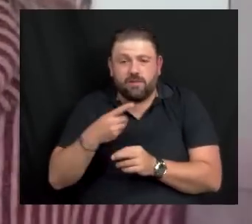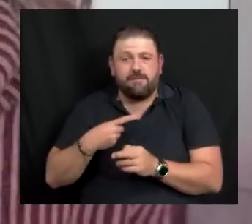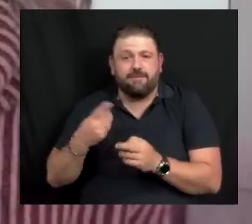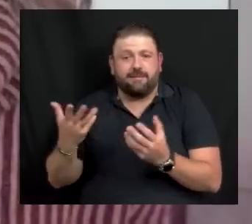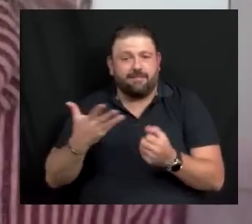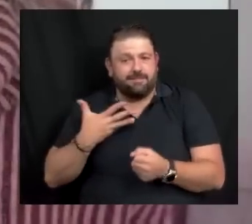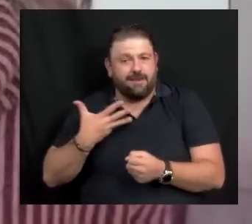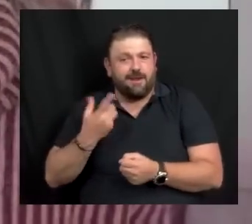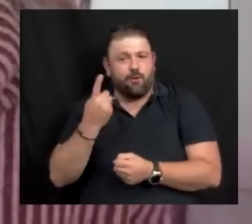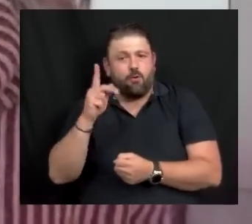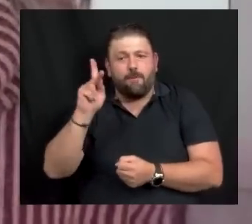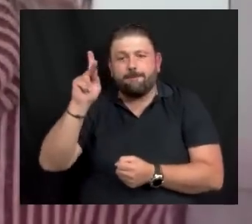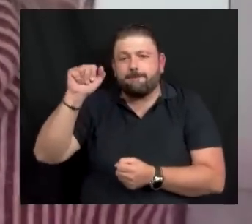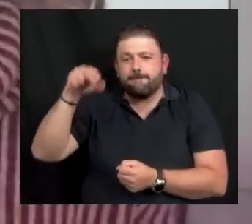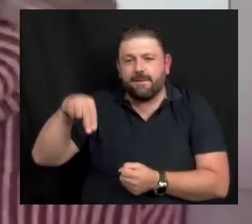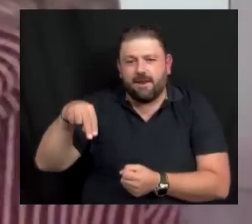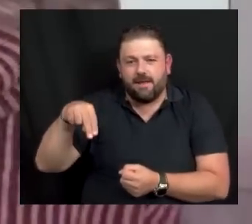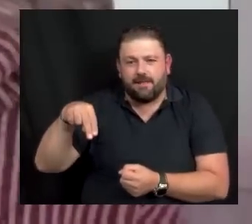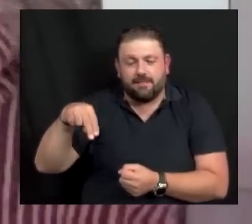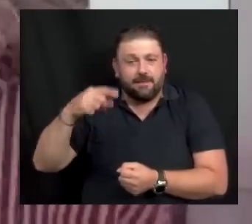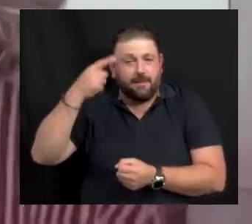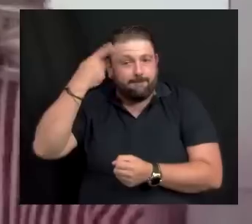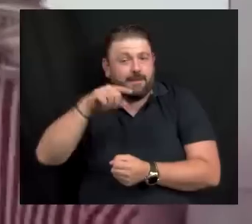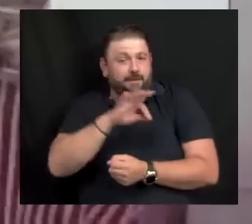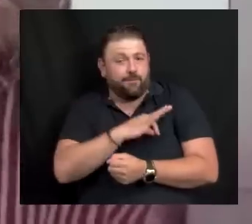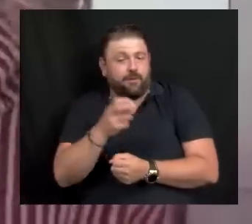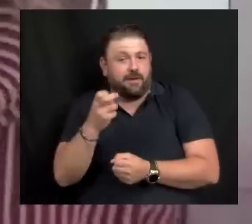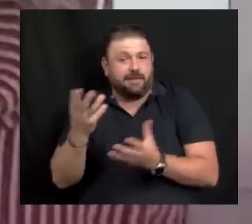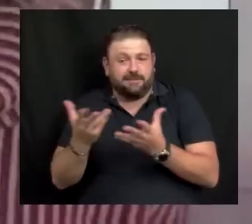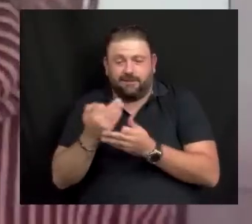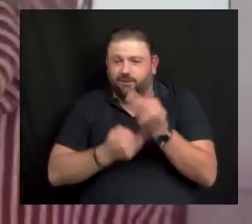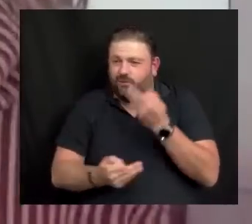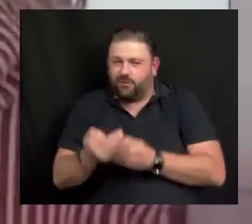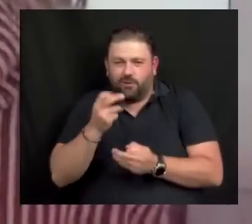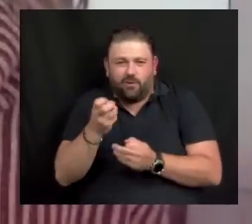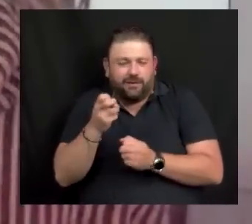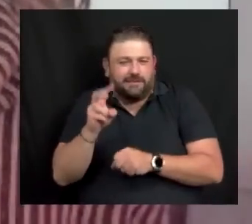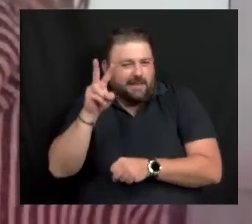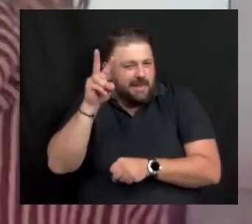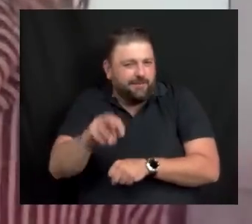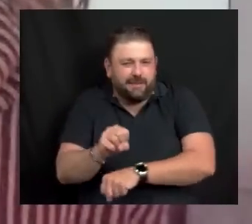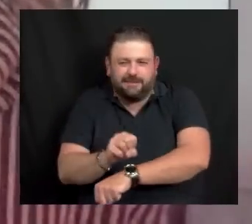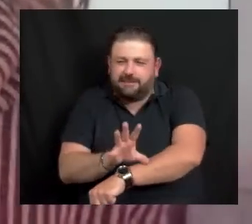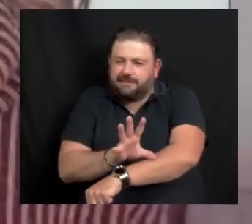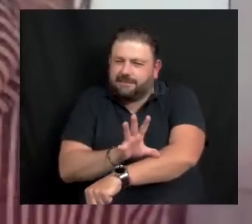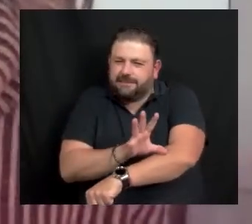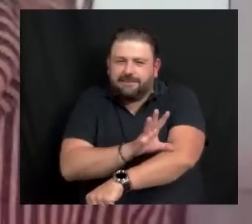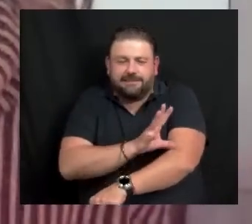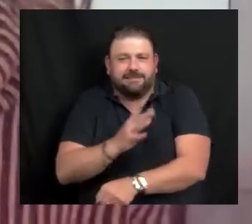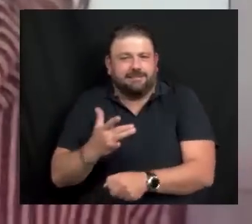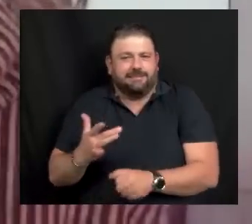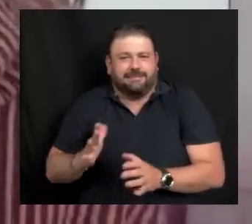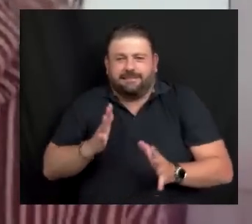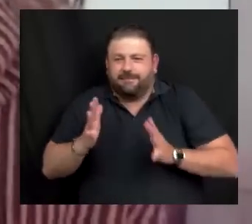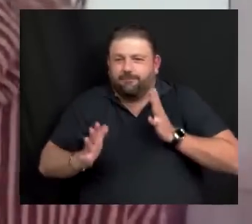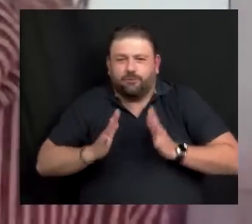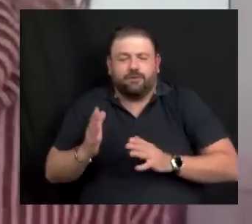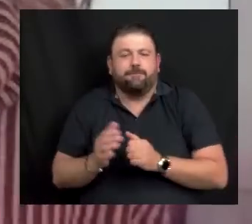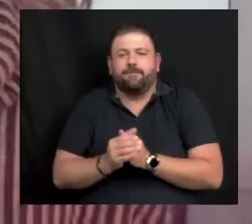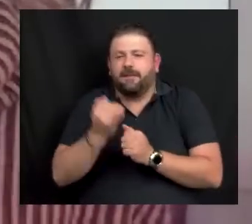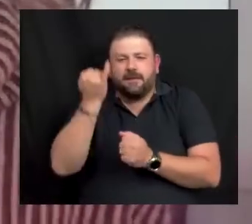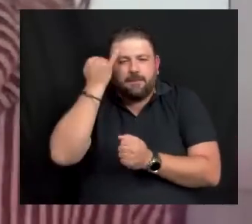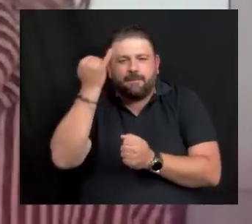ir. Entonces, por eso, en este 2023 que es emocionante, imagínense el poder decir, tenemos un